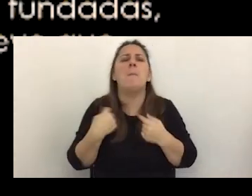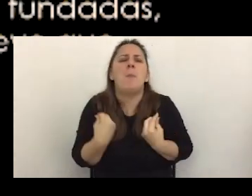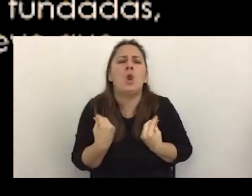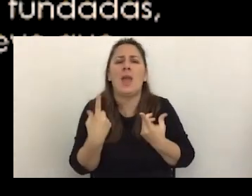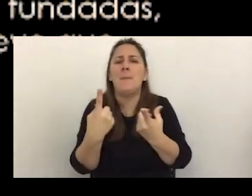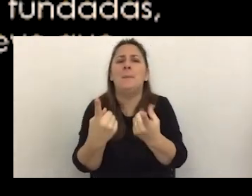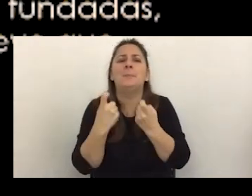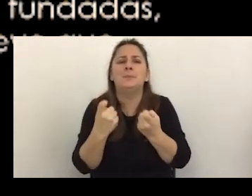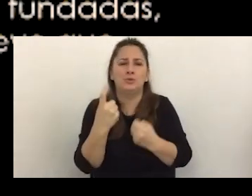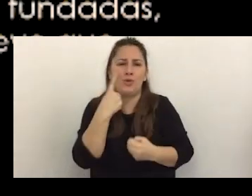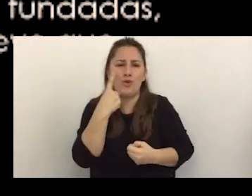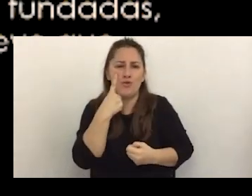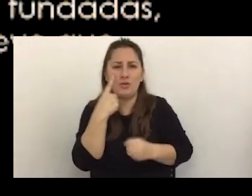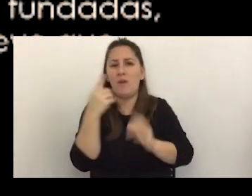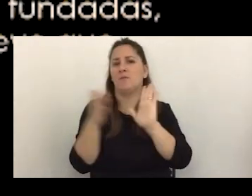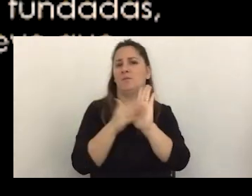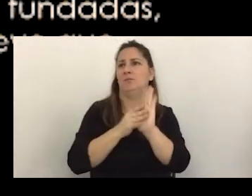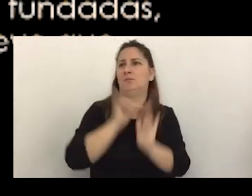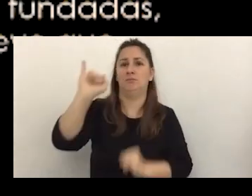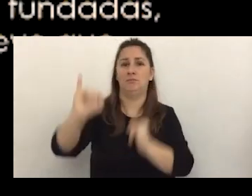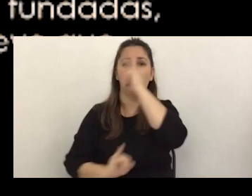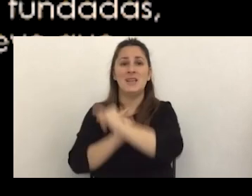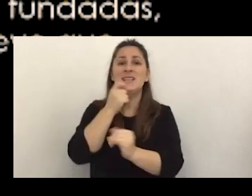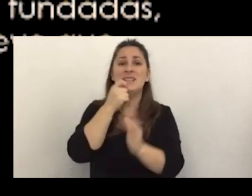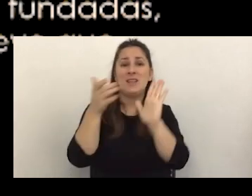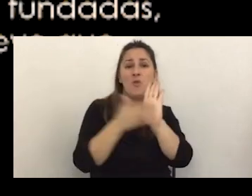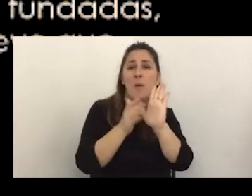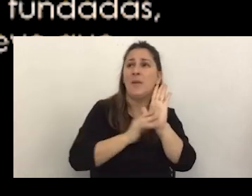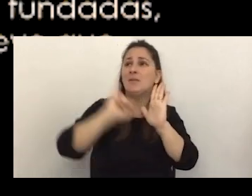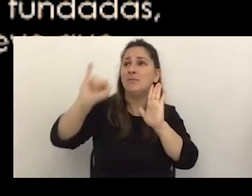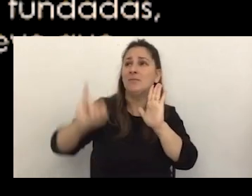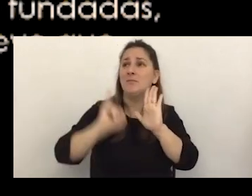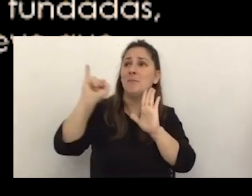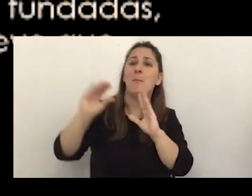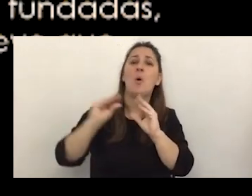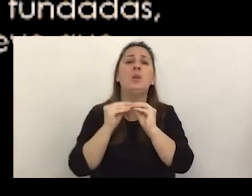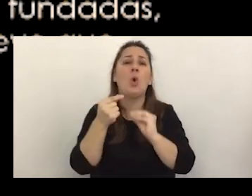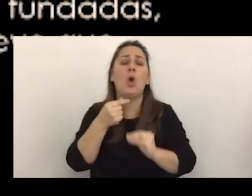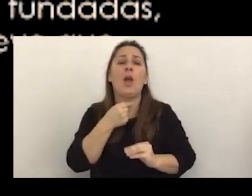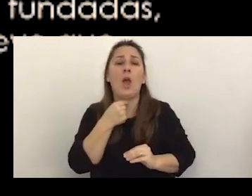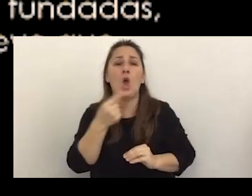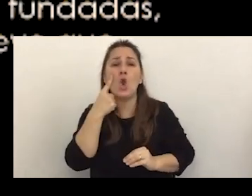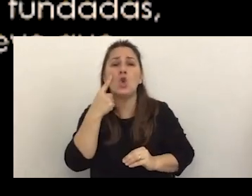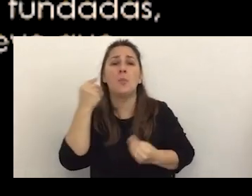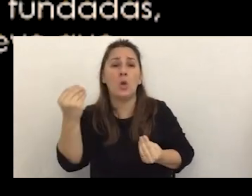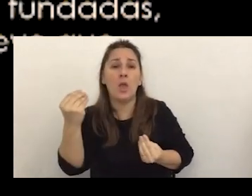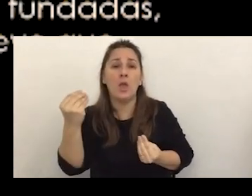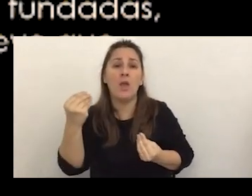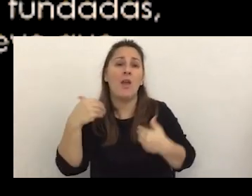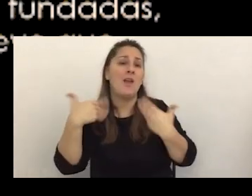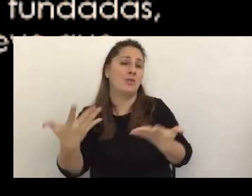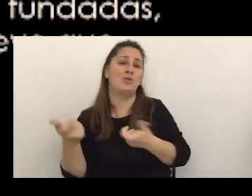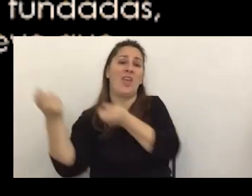conocimiento. Y si no existen esas razones fundadas, ese material no puede utilizarse.